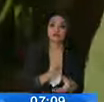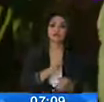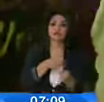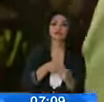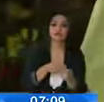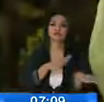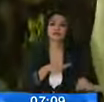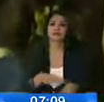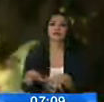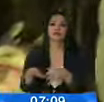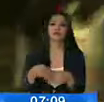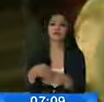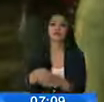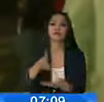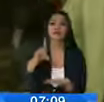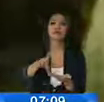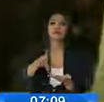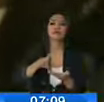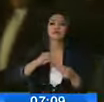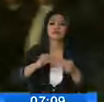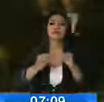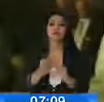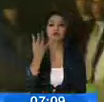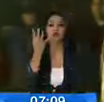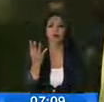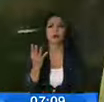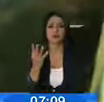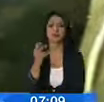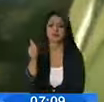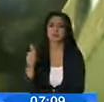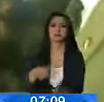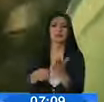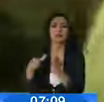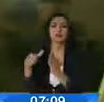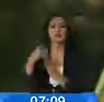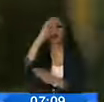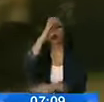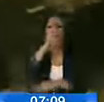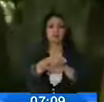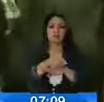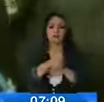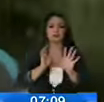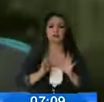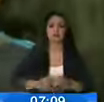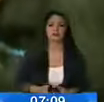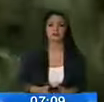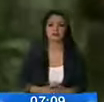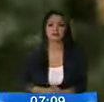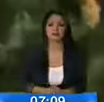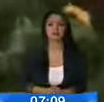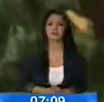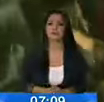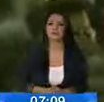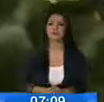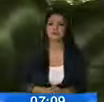sus actividades en el distrito número 4 por disposición del Ministerio de Educación, informó Patricia Aldaz.